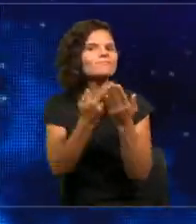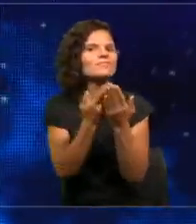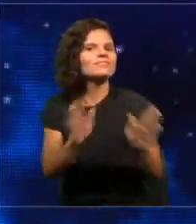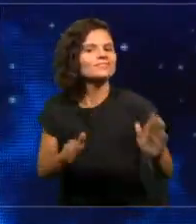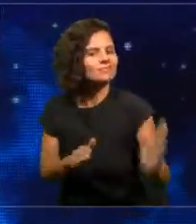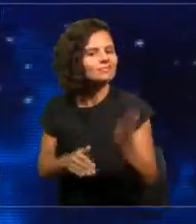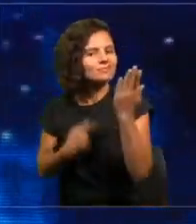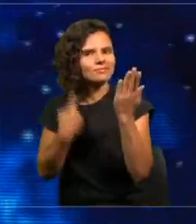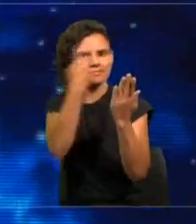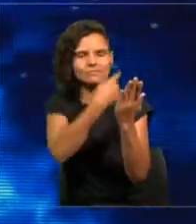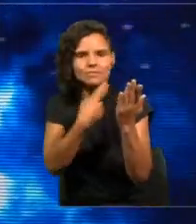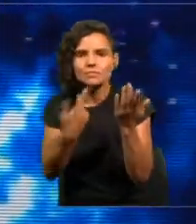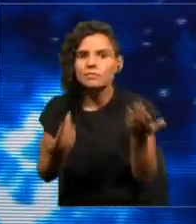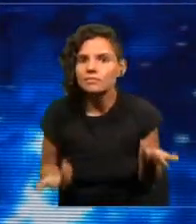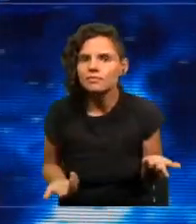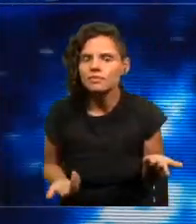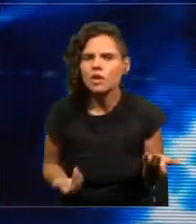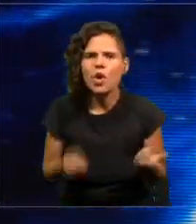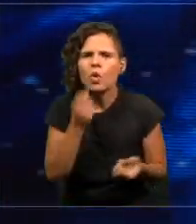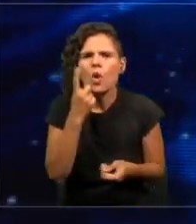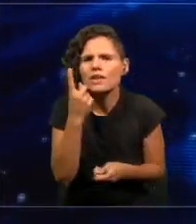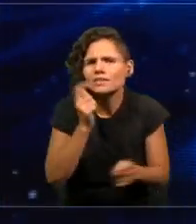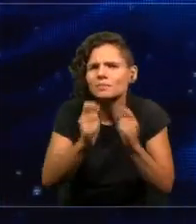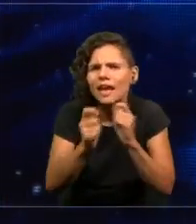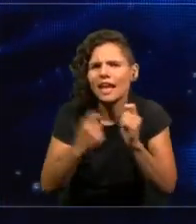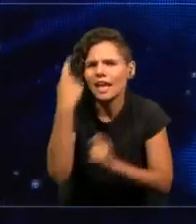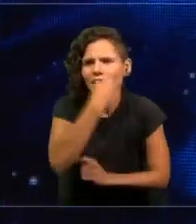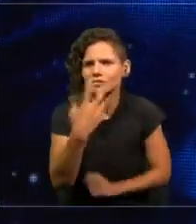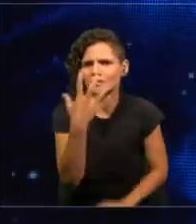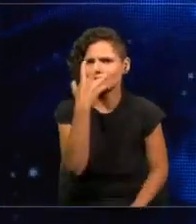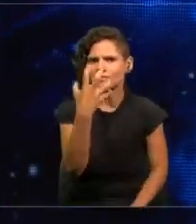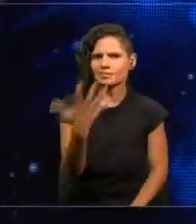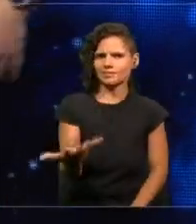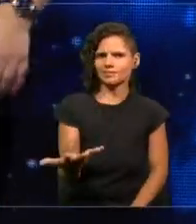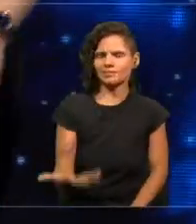y que cuál es el riesgo del reconocimiento facial